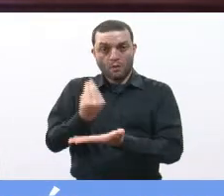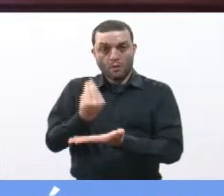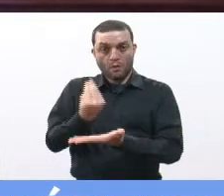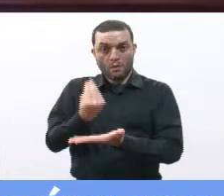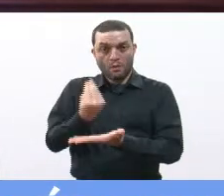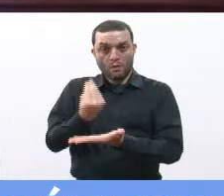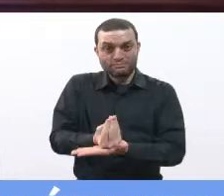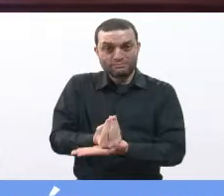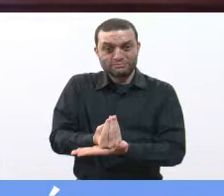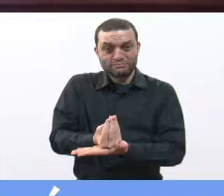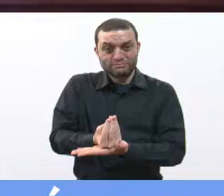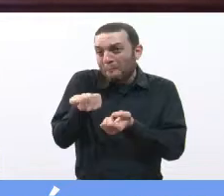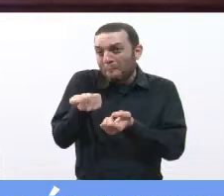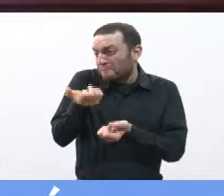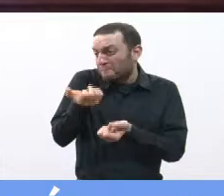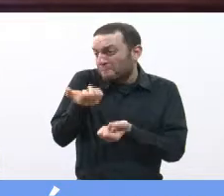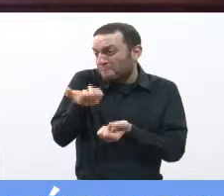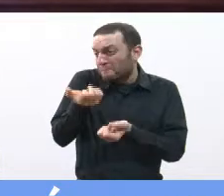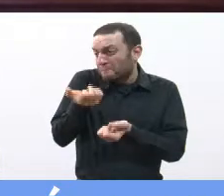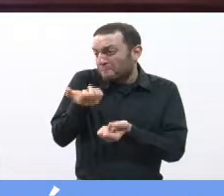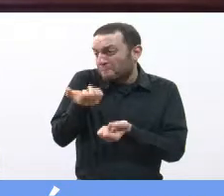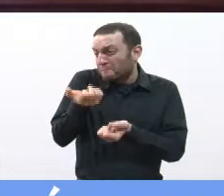para revisión